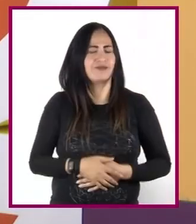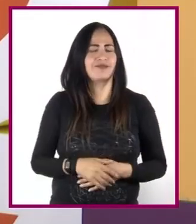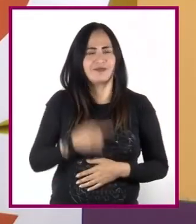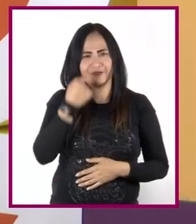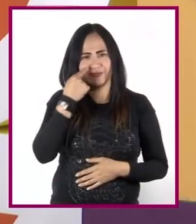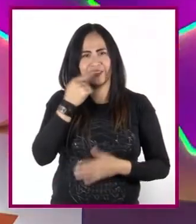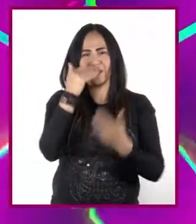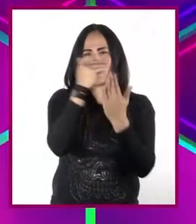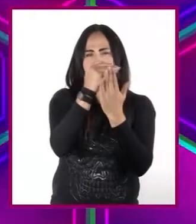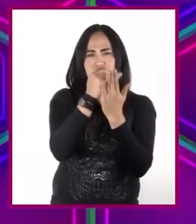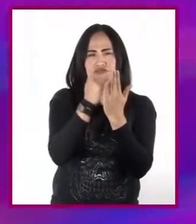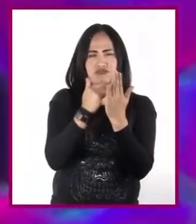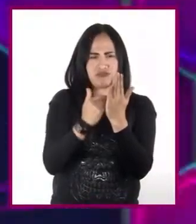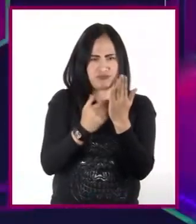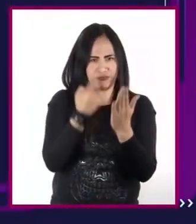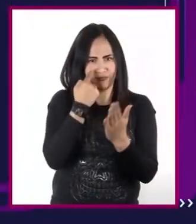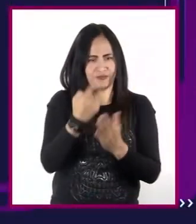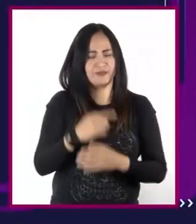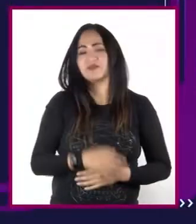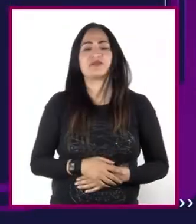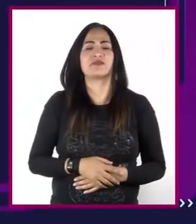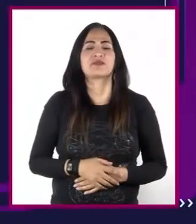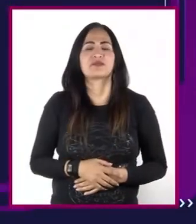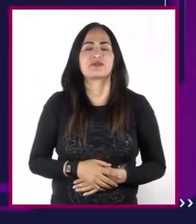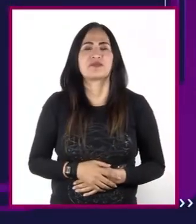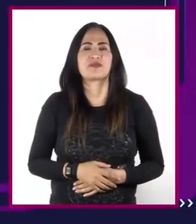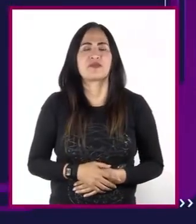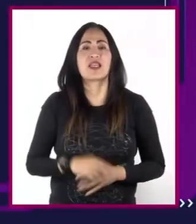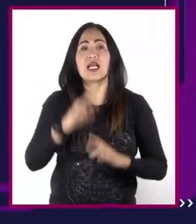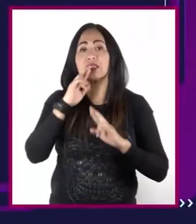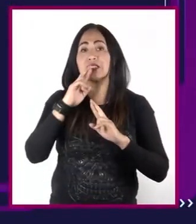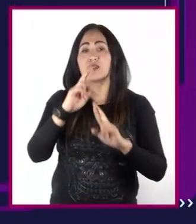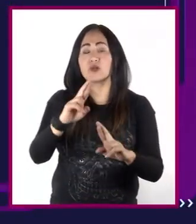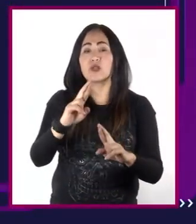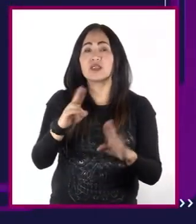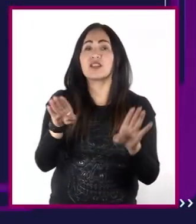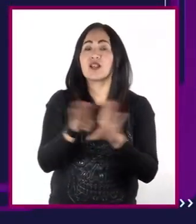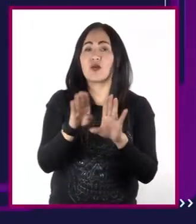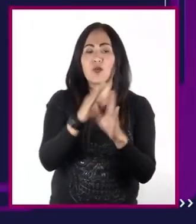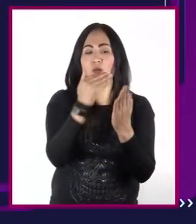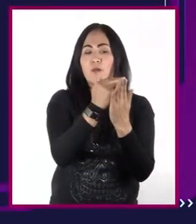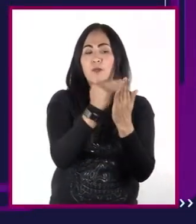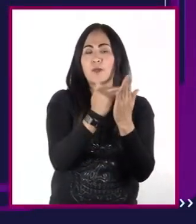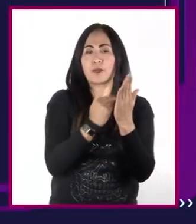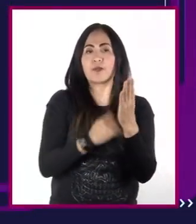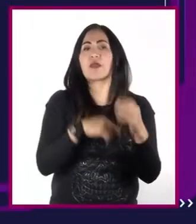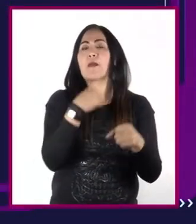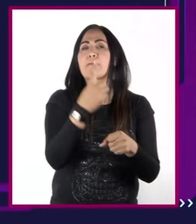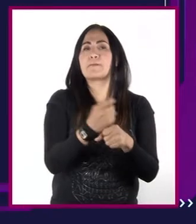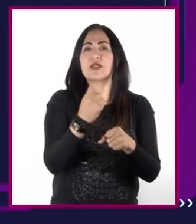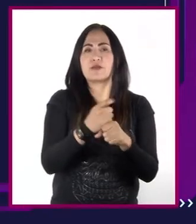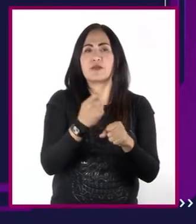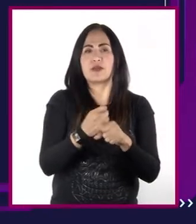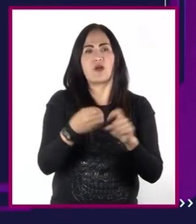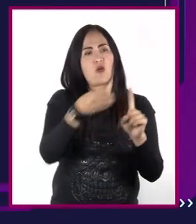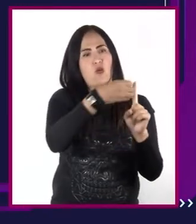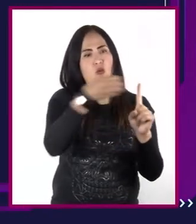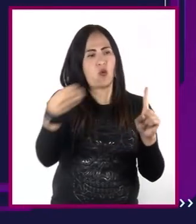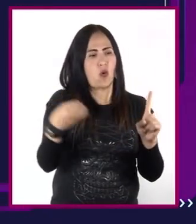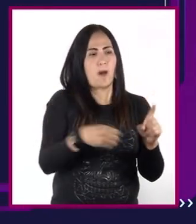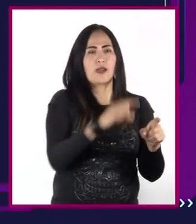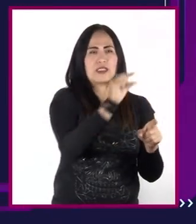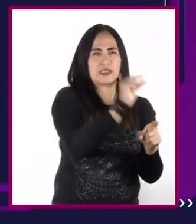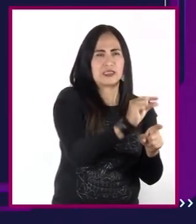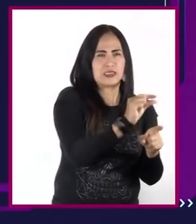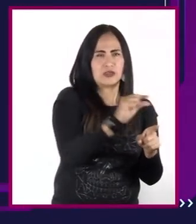es el procedimiento. Para darle solución a esta situación, lo primero que debemos realizar es ordenar de menor a